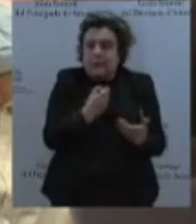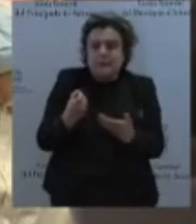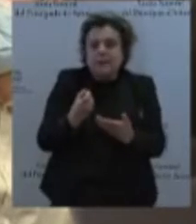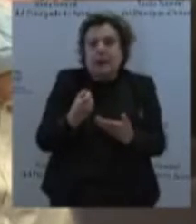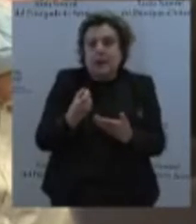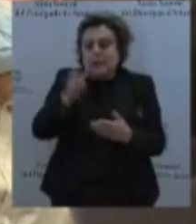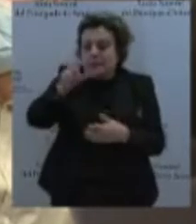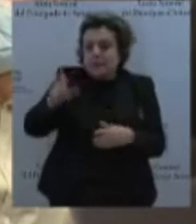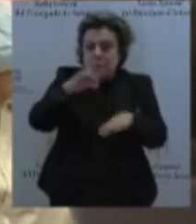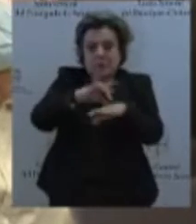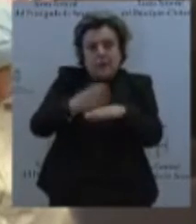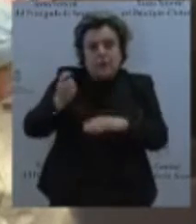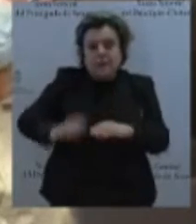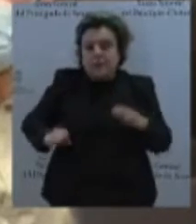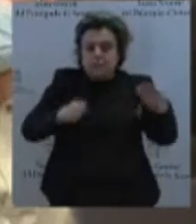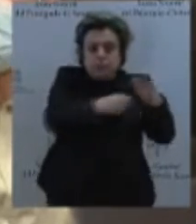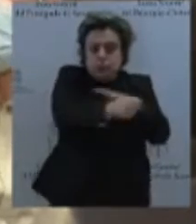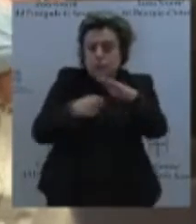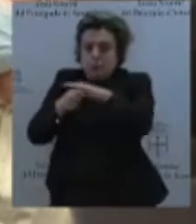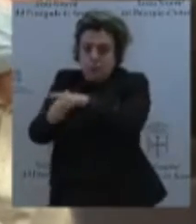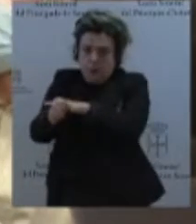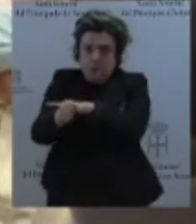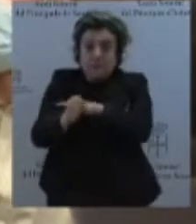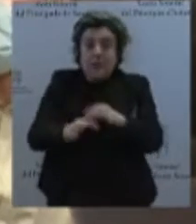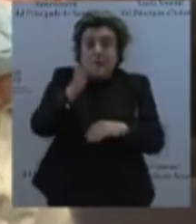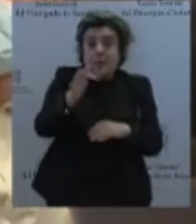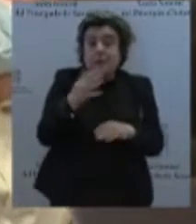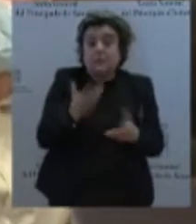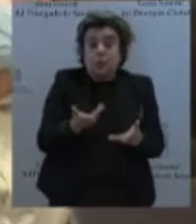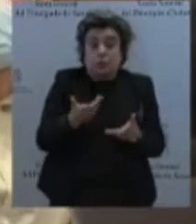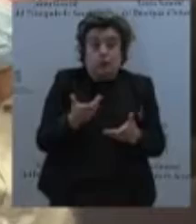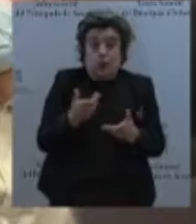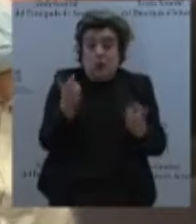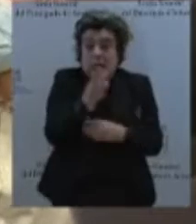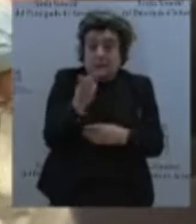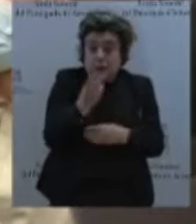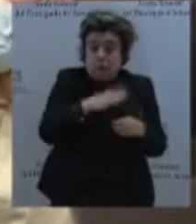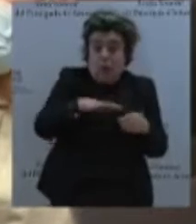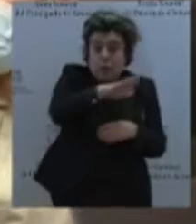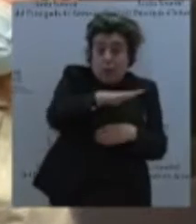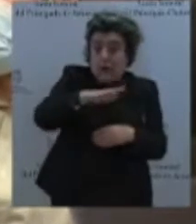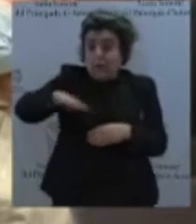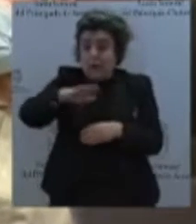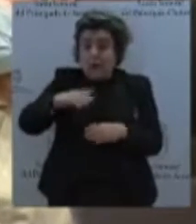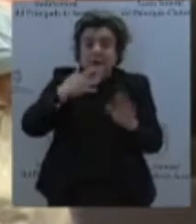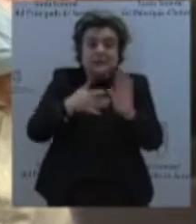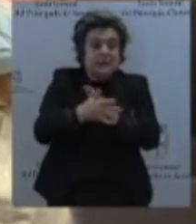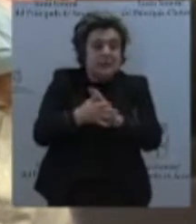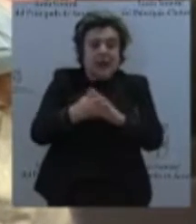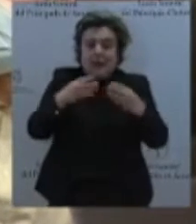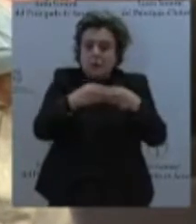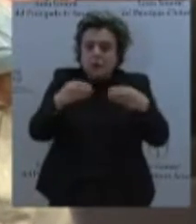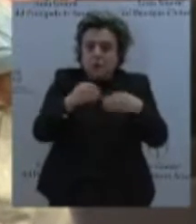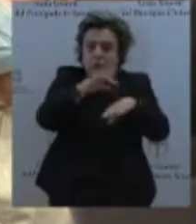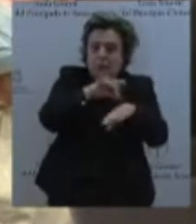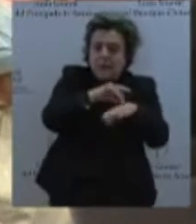carácter de ambas áreas introduce una complicación adicional, en la medida en que dificulta el acceso de los pacientes a los dispositivos de atención especializada